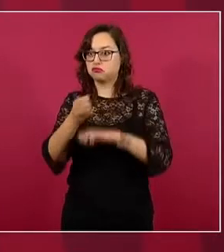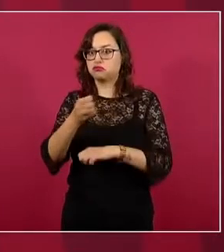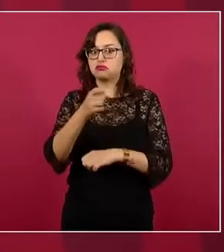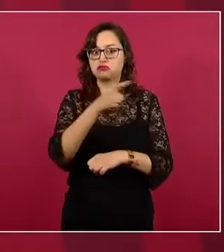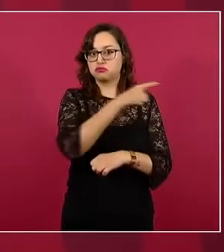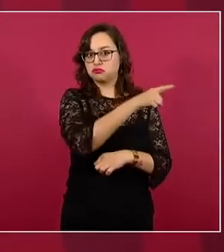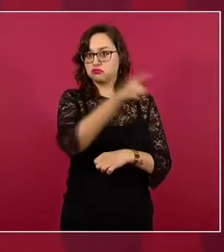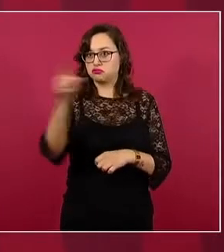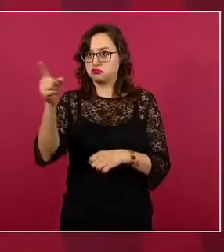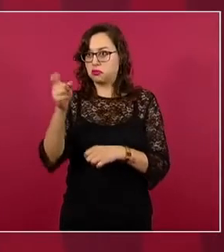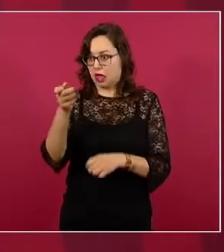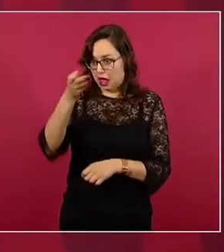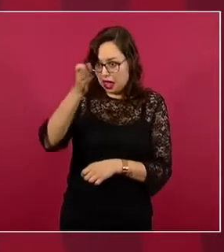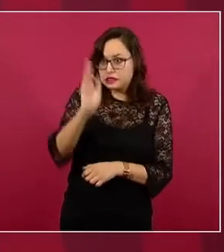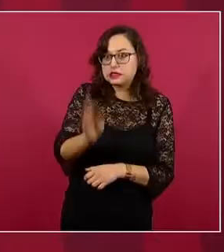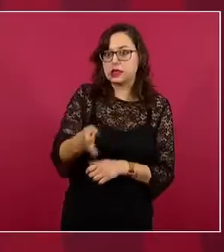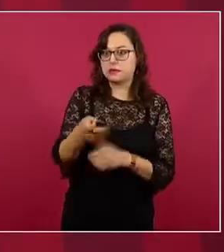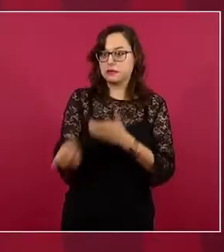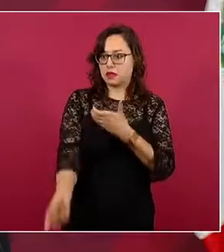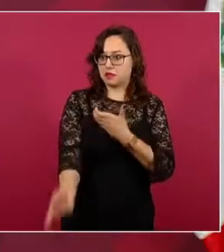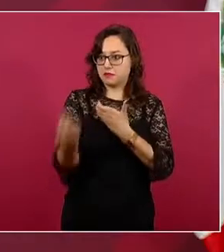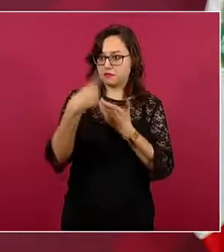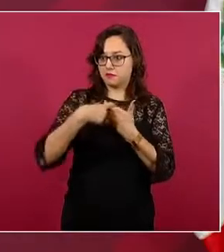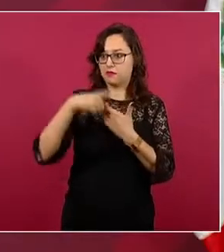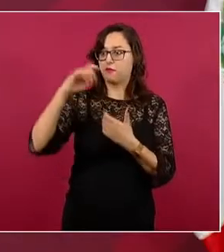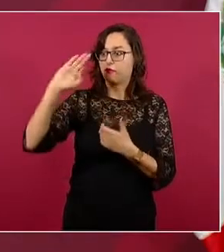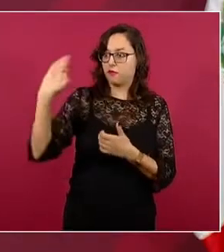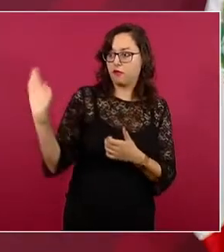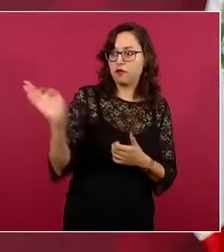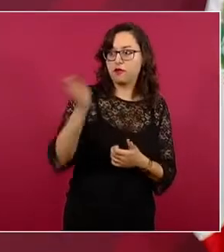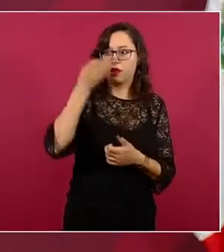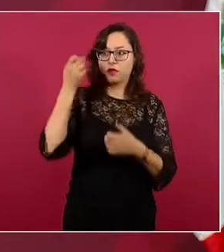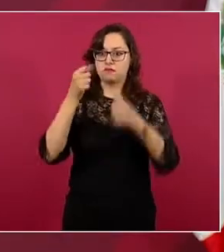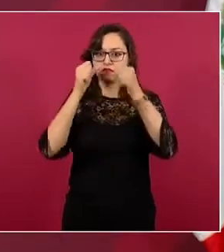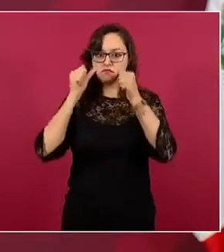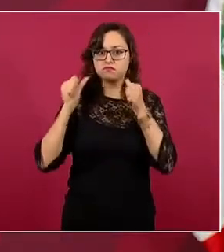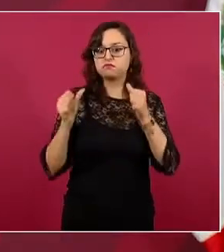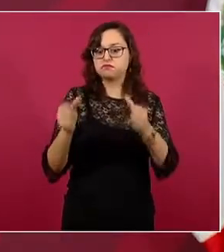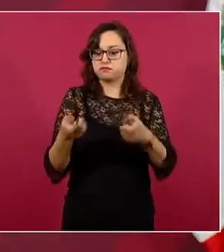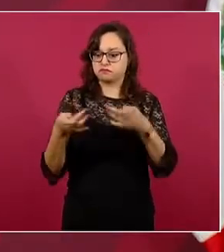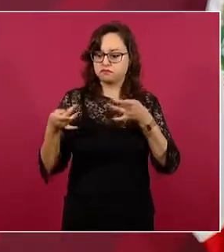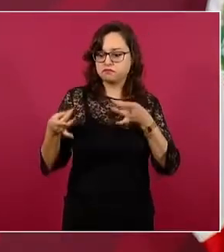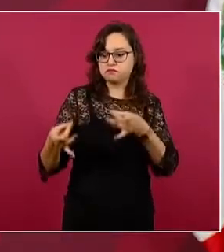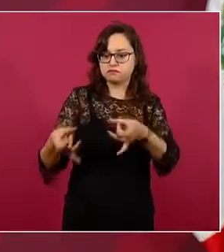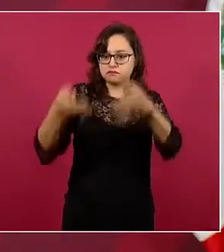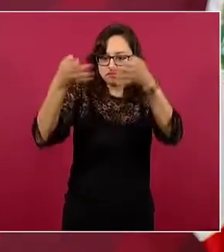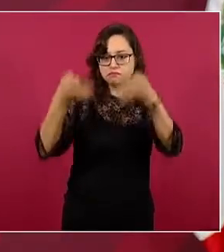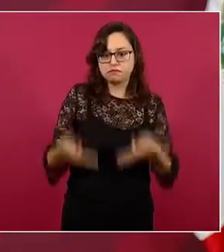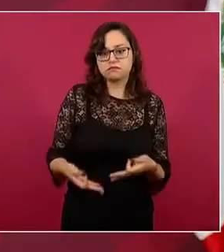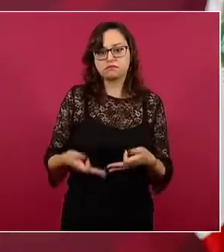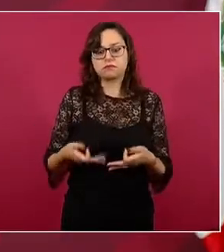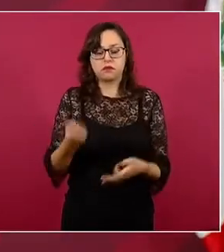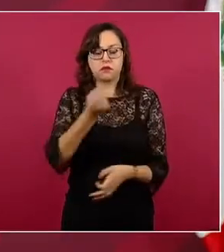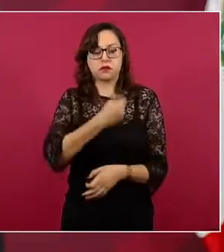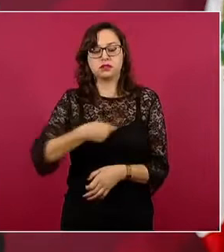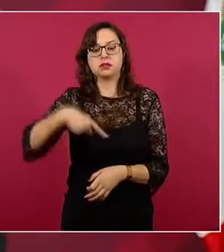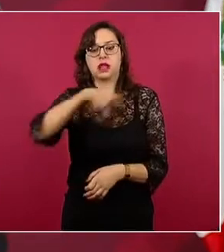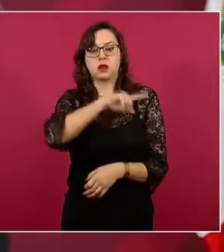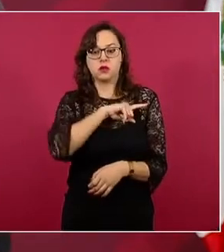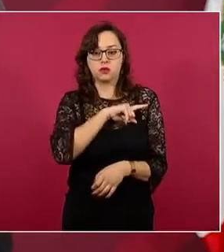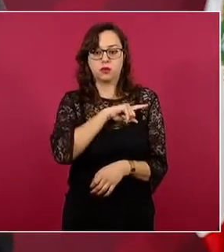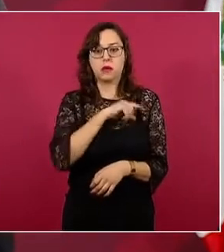la mayoría de los estados, ya una atención de calidad en materia de salud.